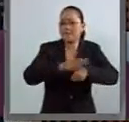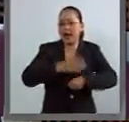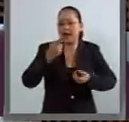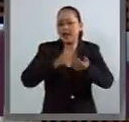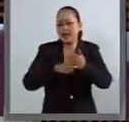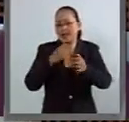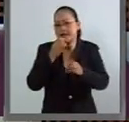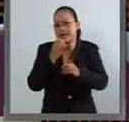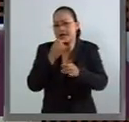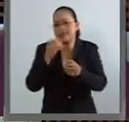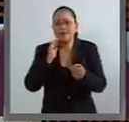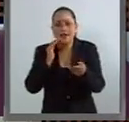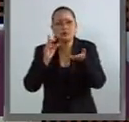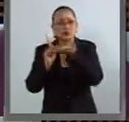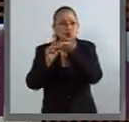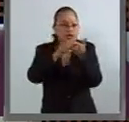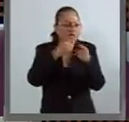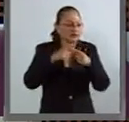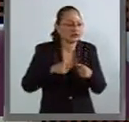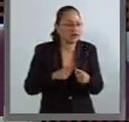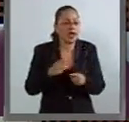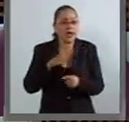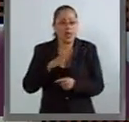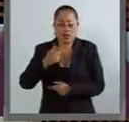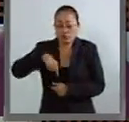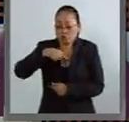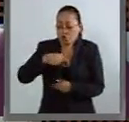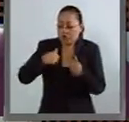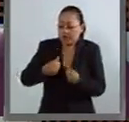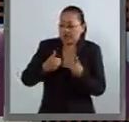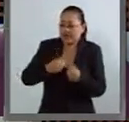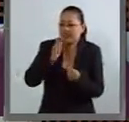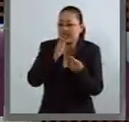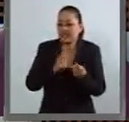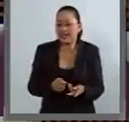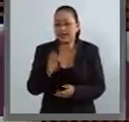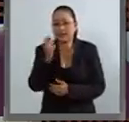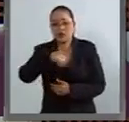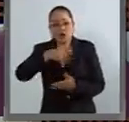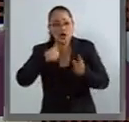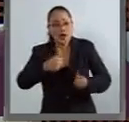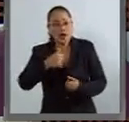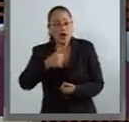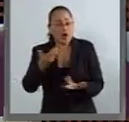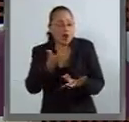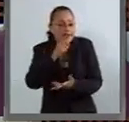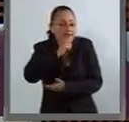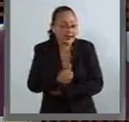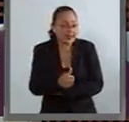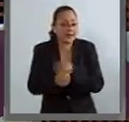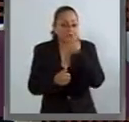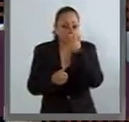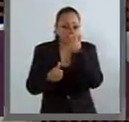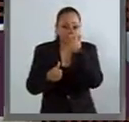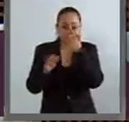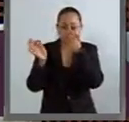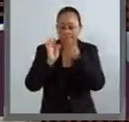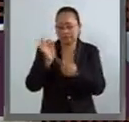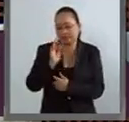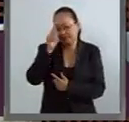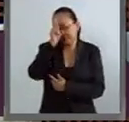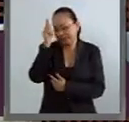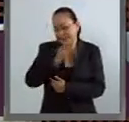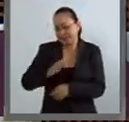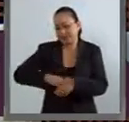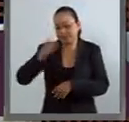red social, el irle entendiendo también, pero si no lo hacemos y si no nos arriesgamos, va a ser mucho